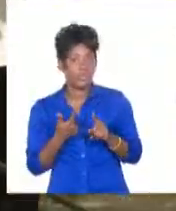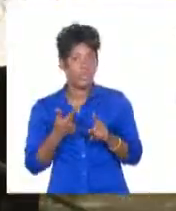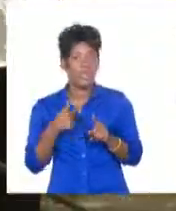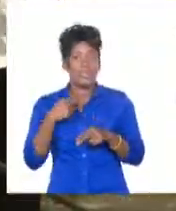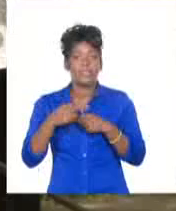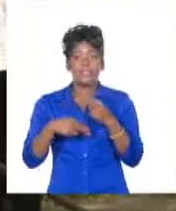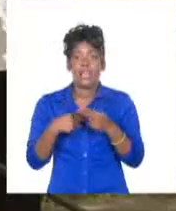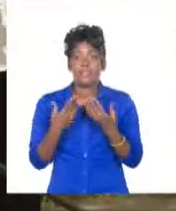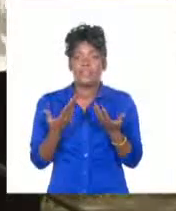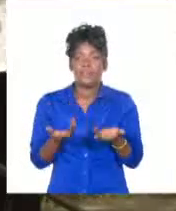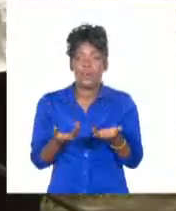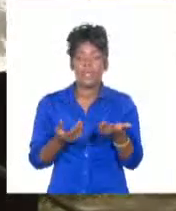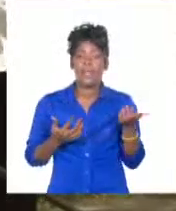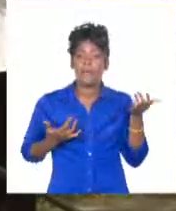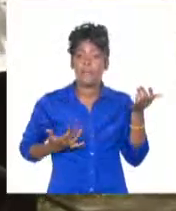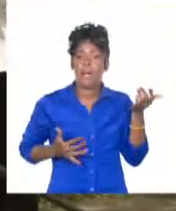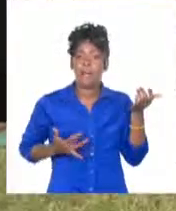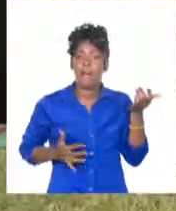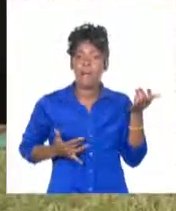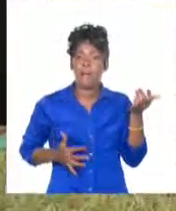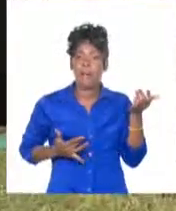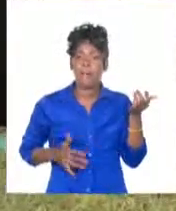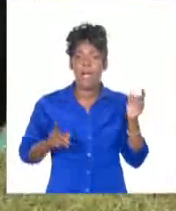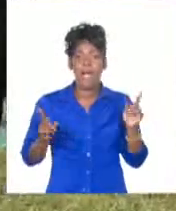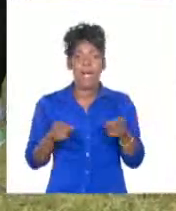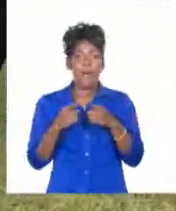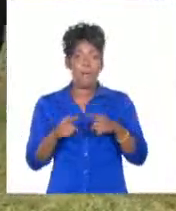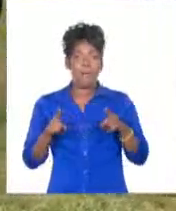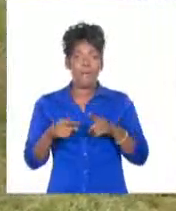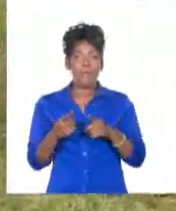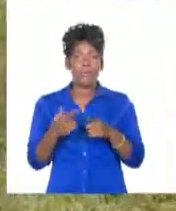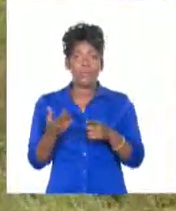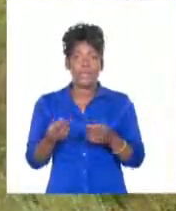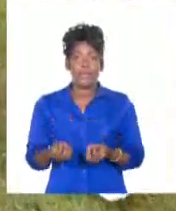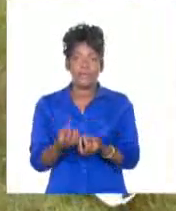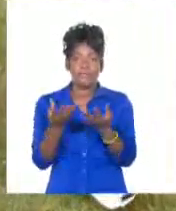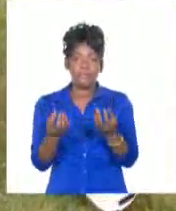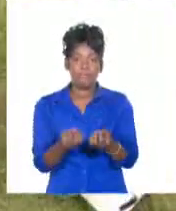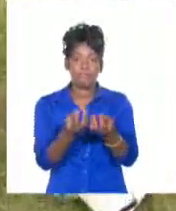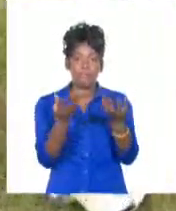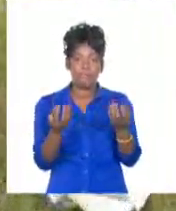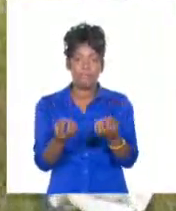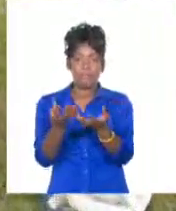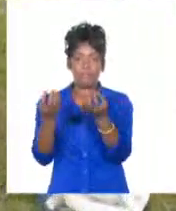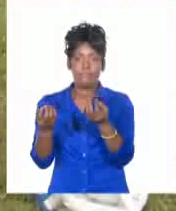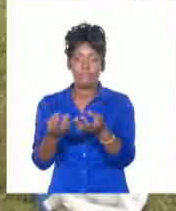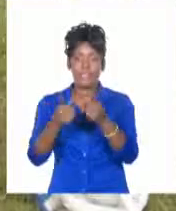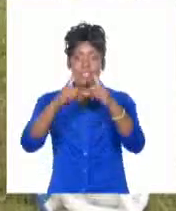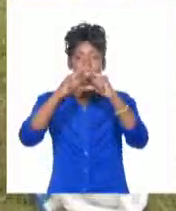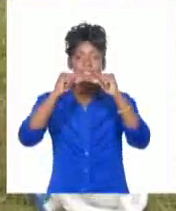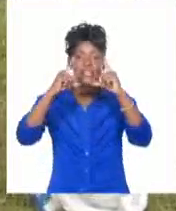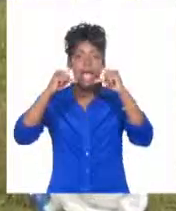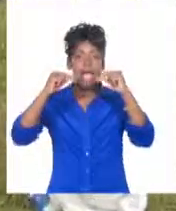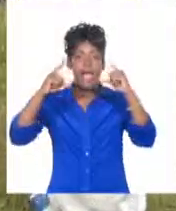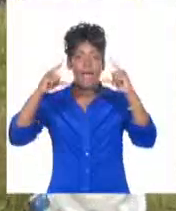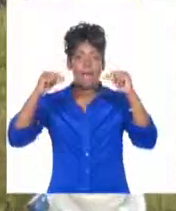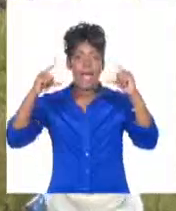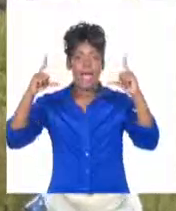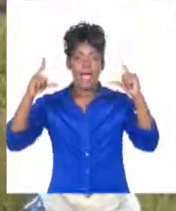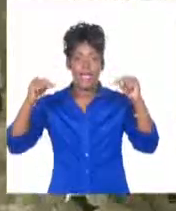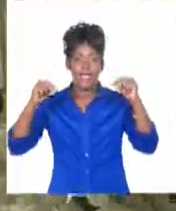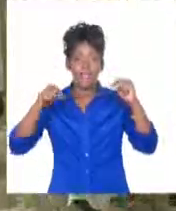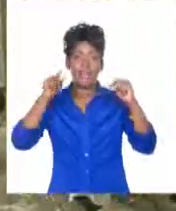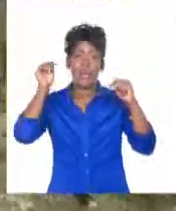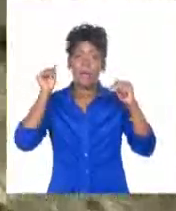la visita al Bosque de los Tamarindos para sembrar el árbol de esta especie que coincide con el número de años de la